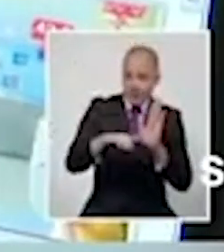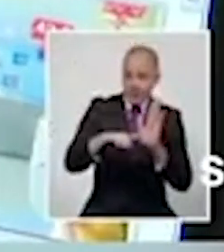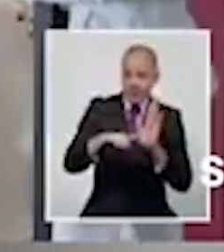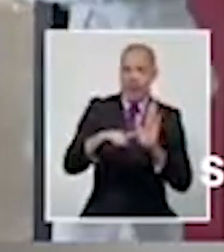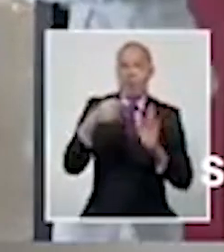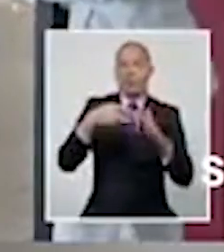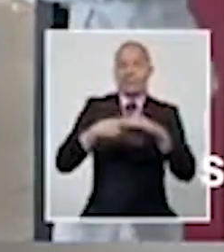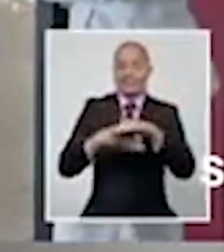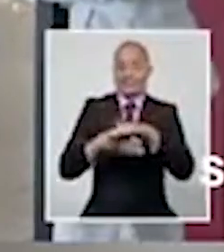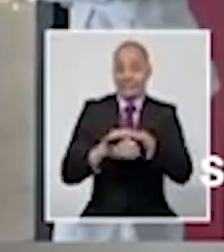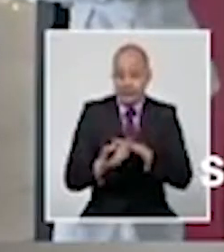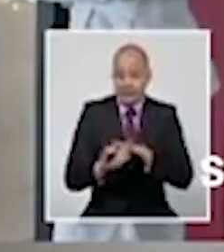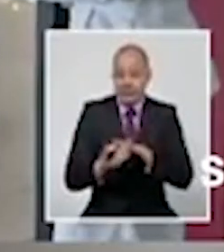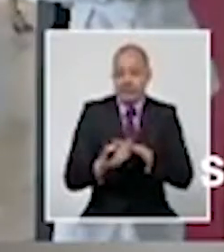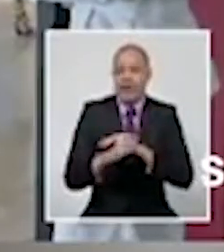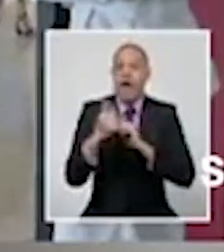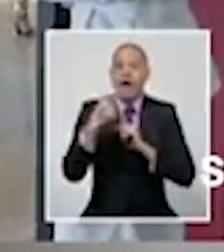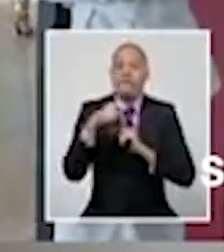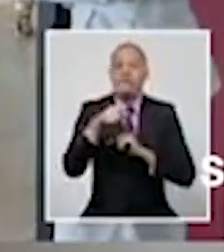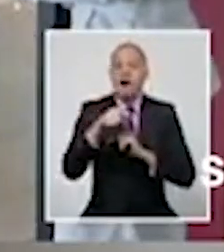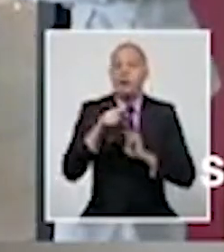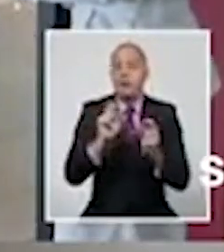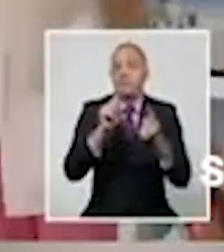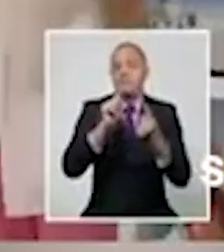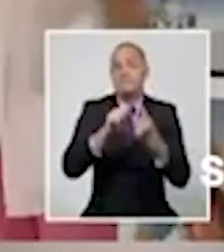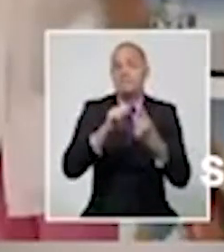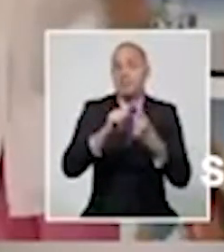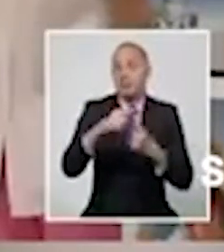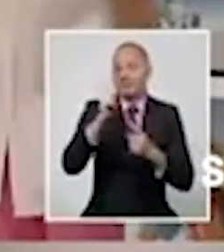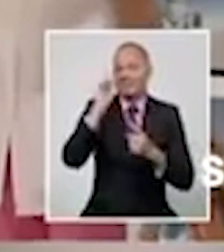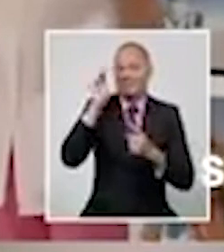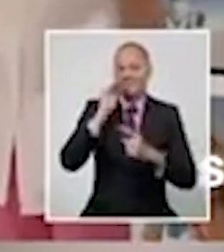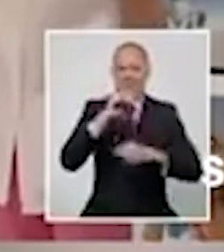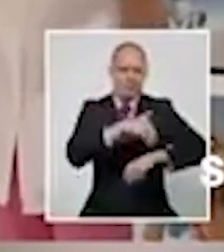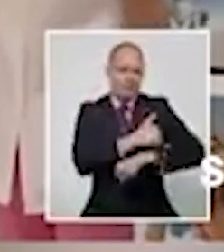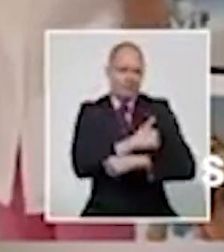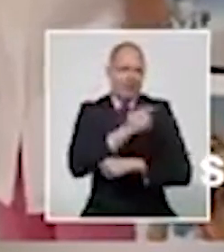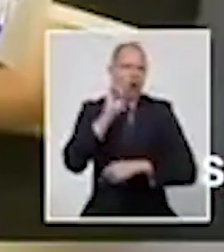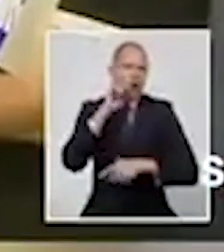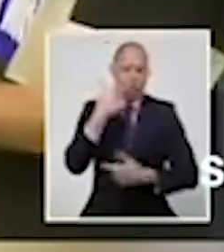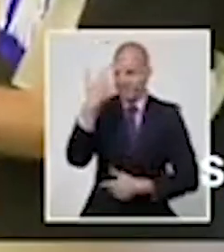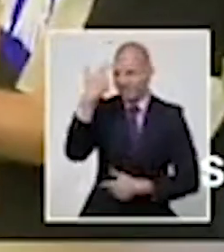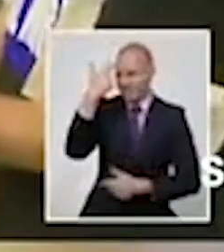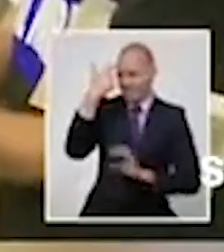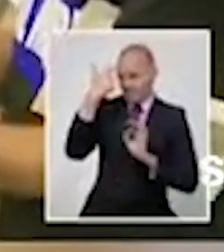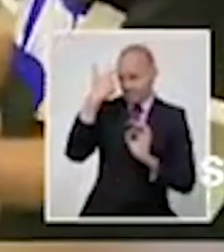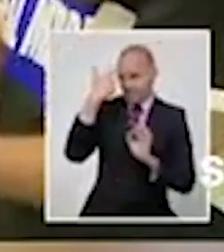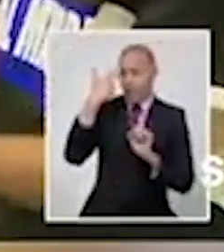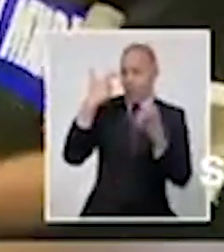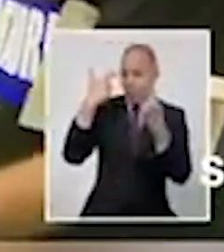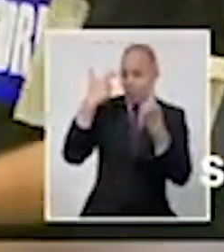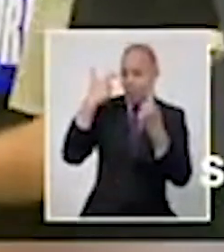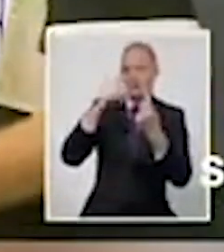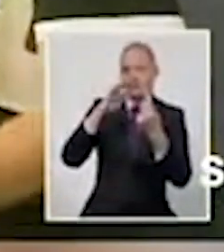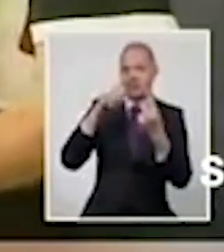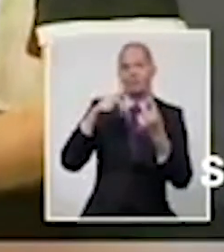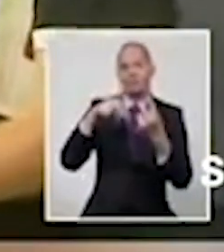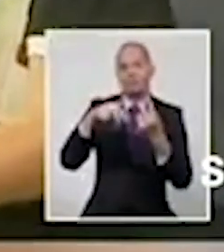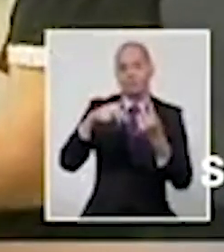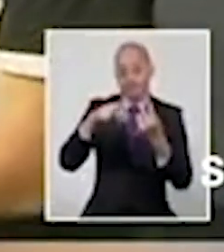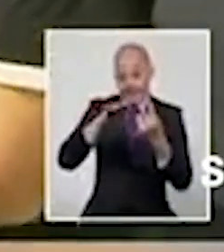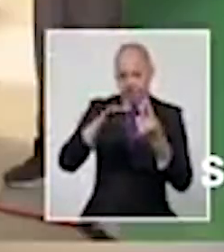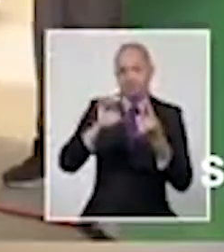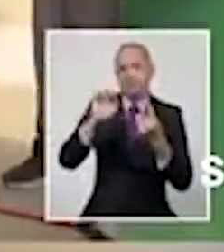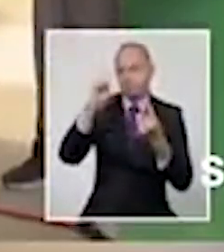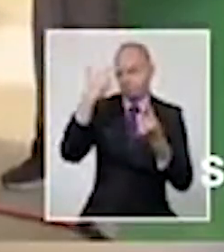estados unidos méxico panamá república dominicana bahamas y haití siguen sin vuelos a nicaragua siguen sin vuelos